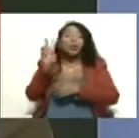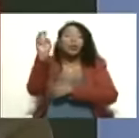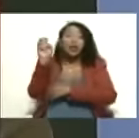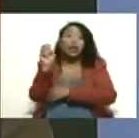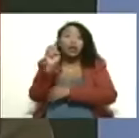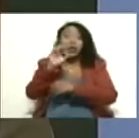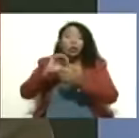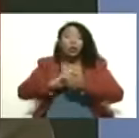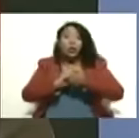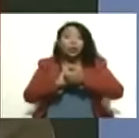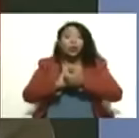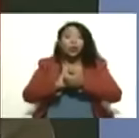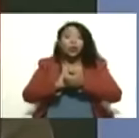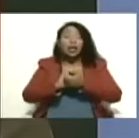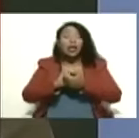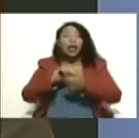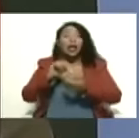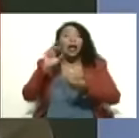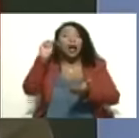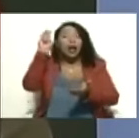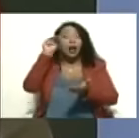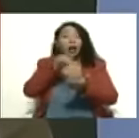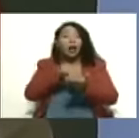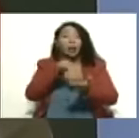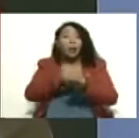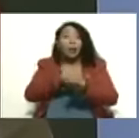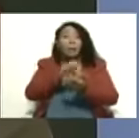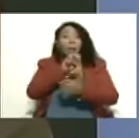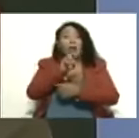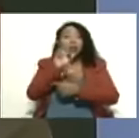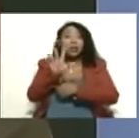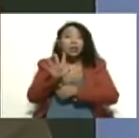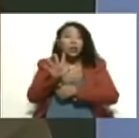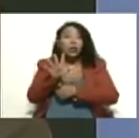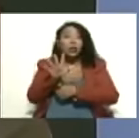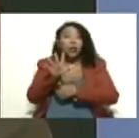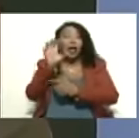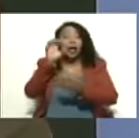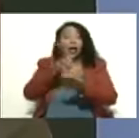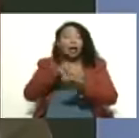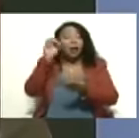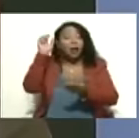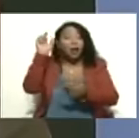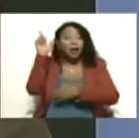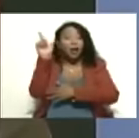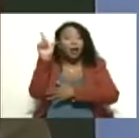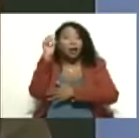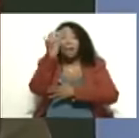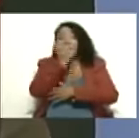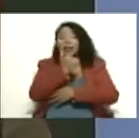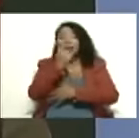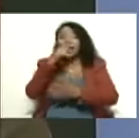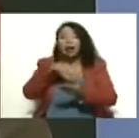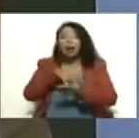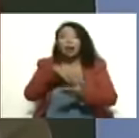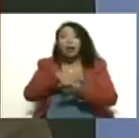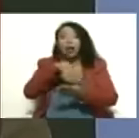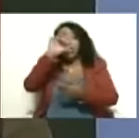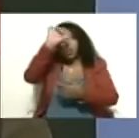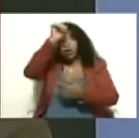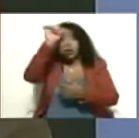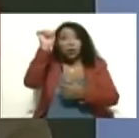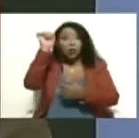Estado aragua el sábado 25 en nuestro querido barquisimeto estado Lara y en Valencia el estado carabobo el domingo